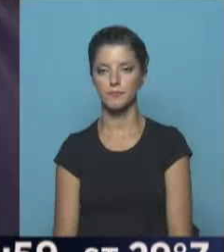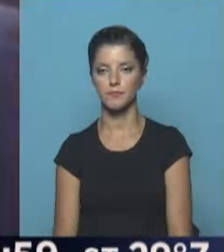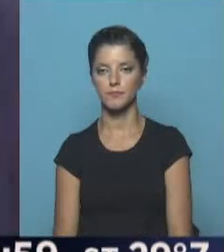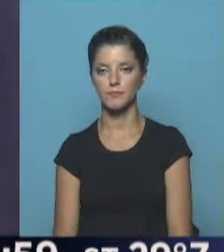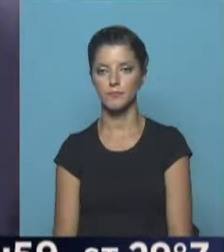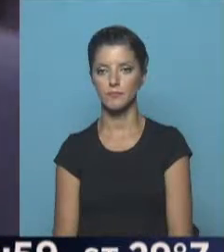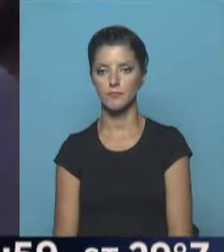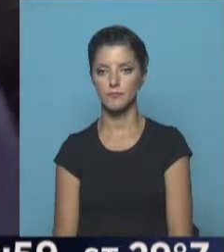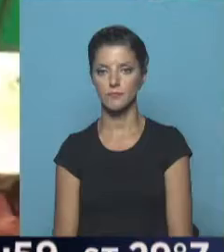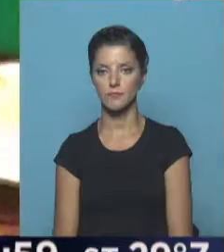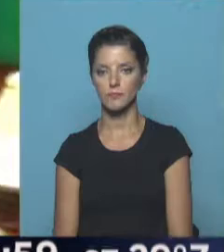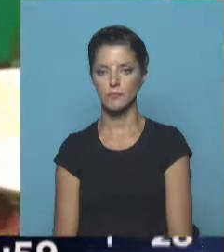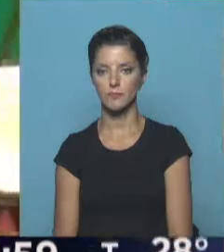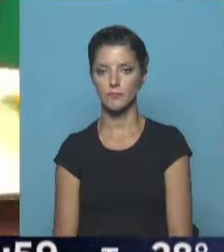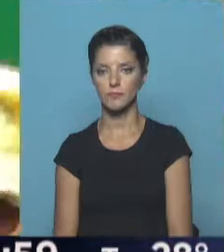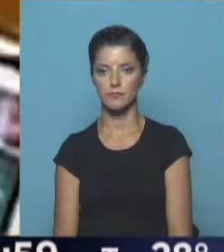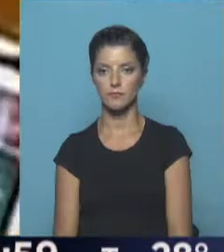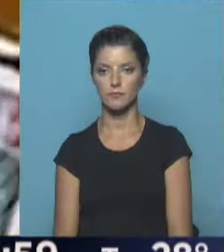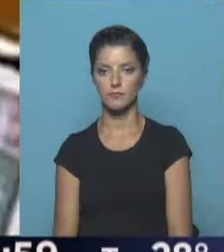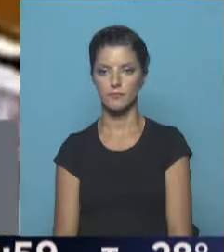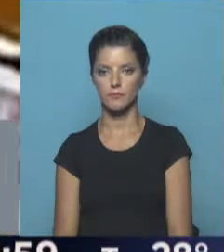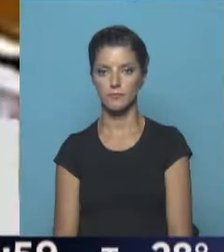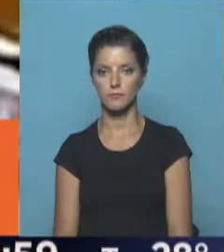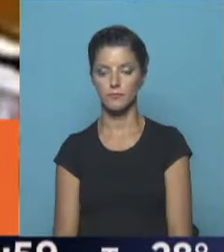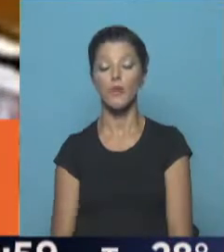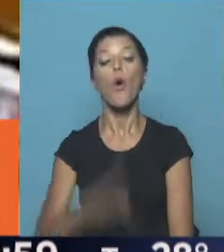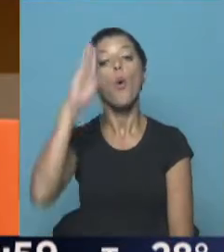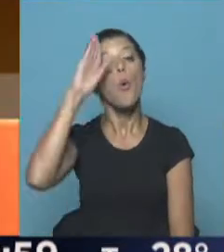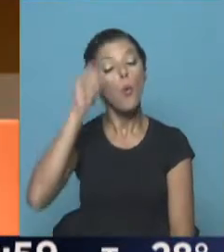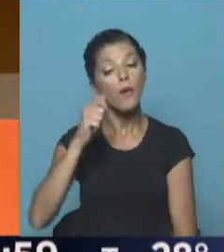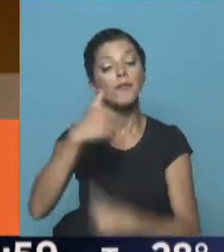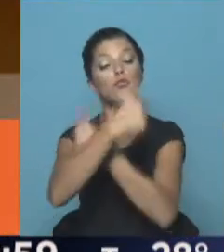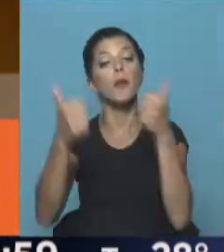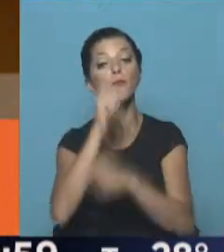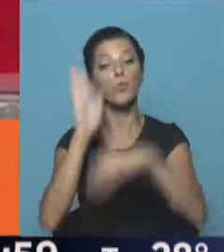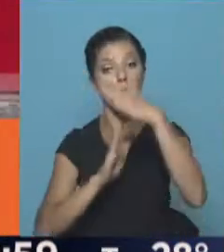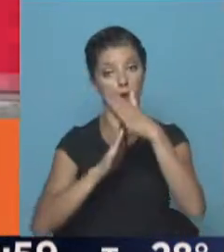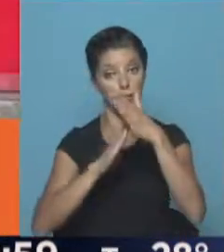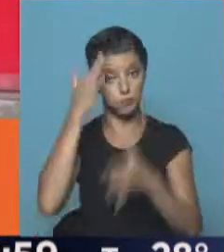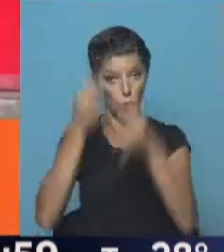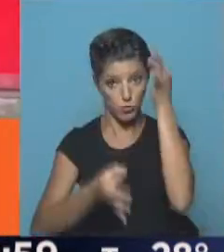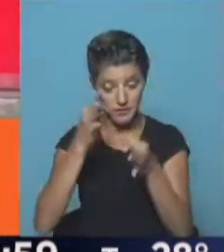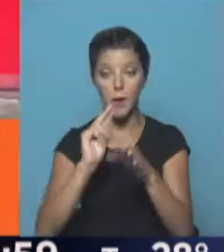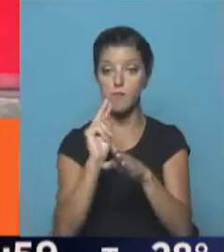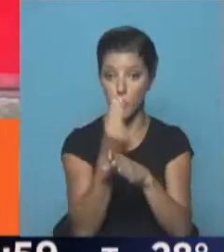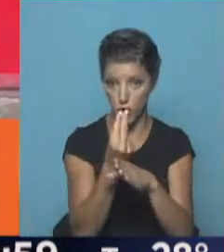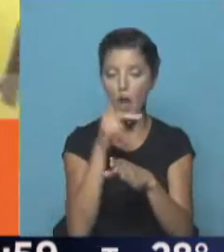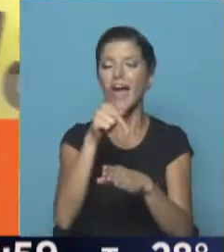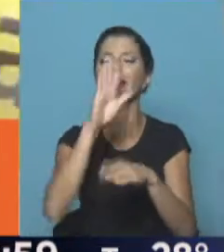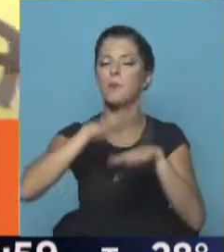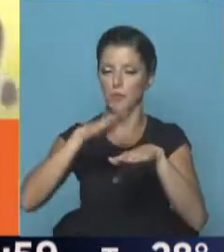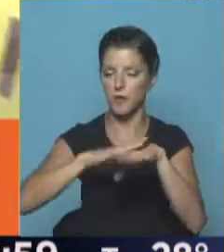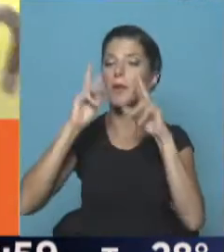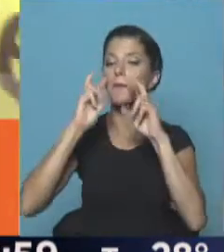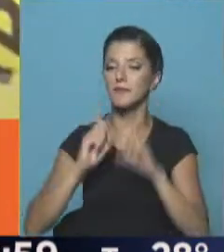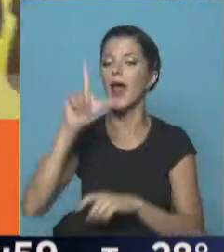ah y la sorpresiva muerte del juez del superior tribunal federal de brasil a cargo de la causa conocida como la